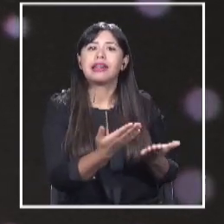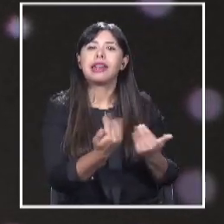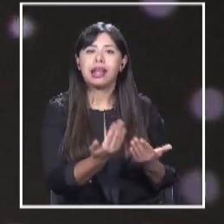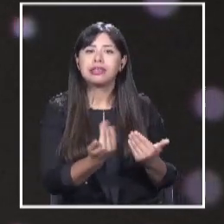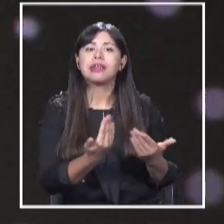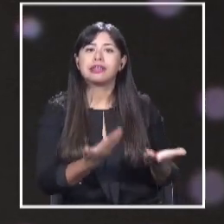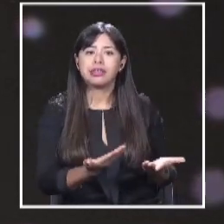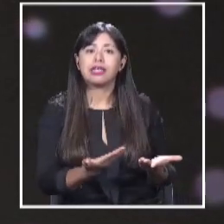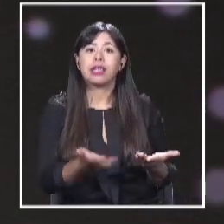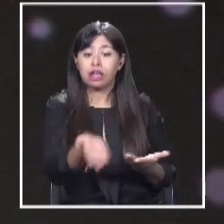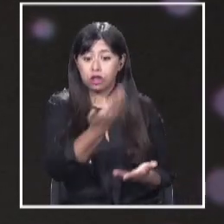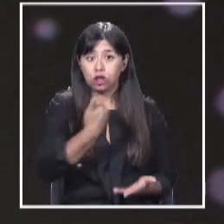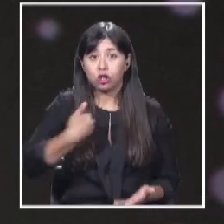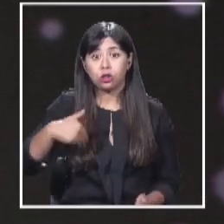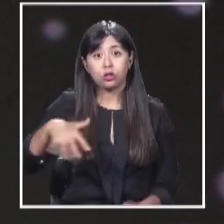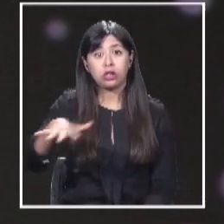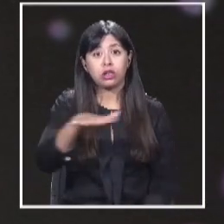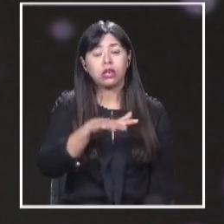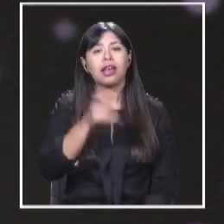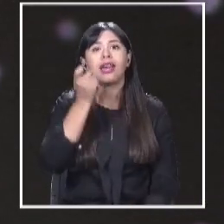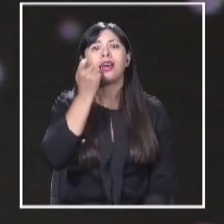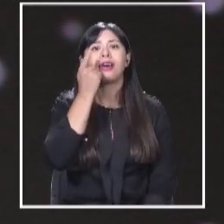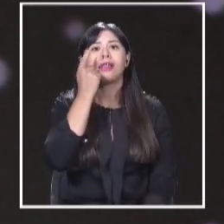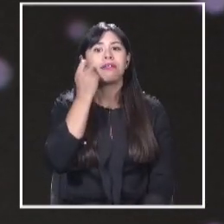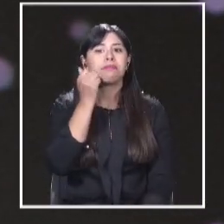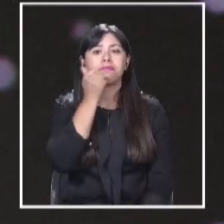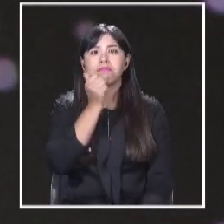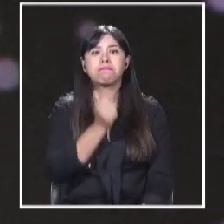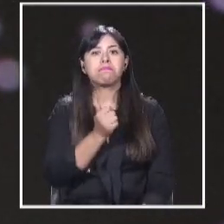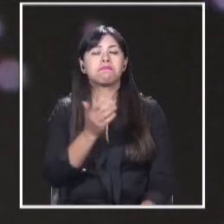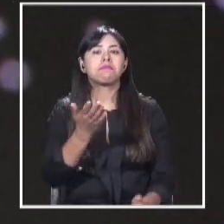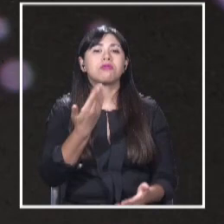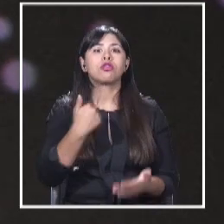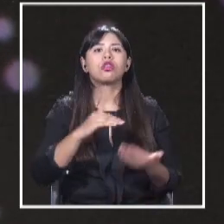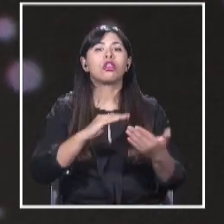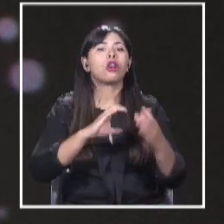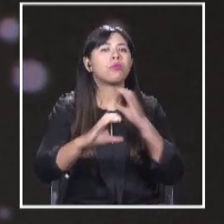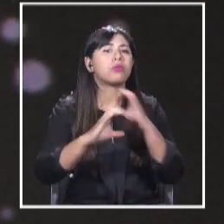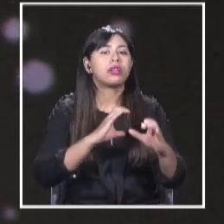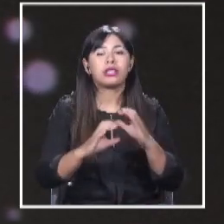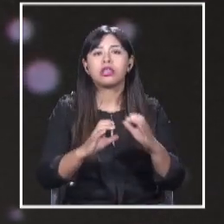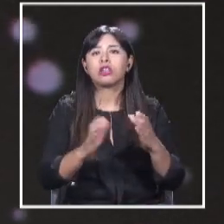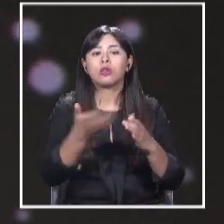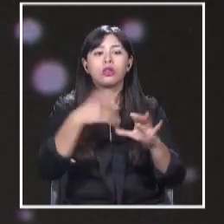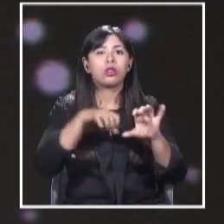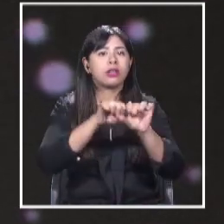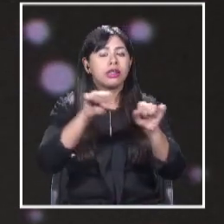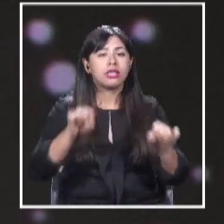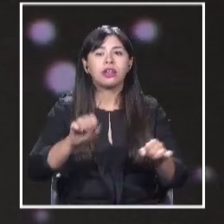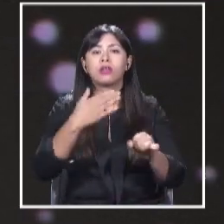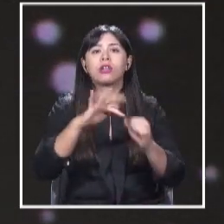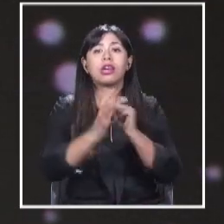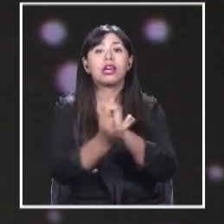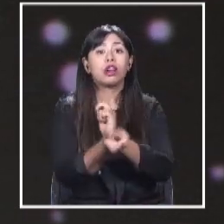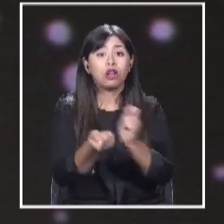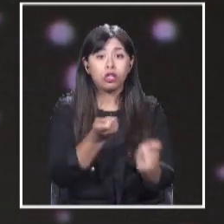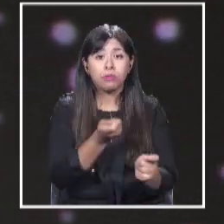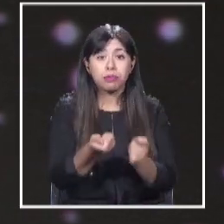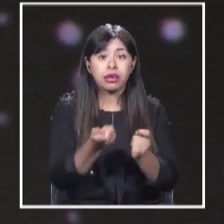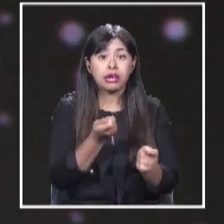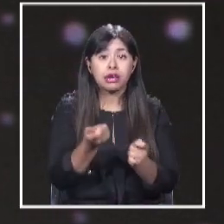Nuestra sociedad, como la conocemos y como la entendemos a día de hoy, nuestra comunicación, nuestro sistema, nuestra economía, no